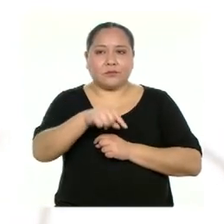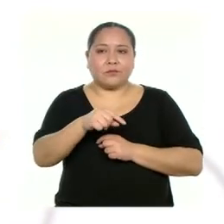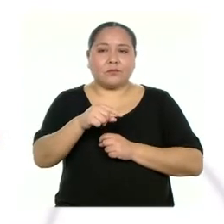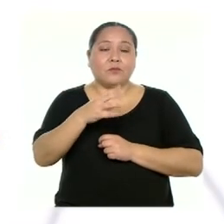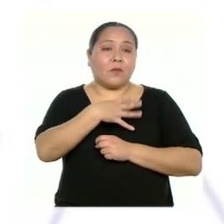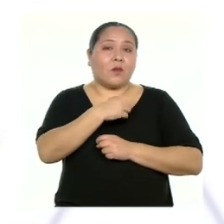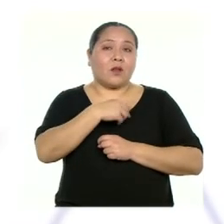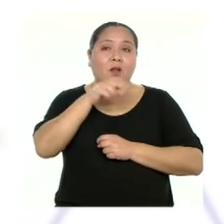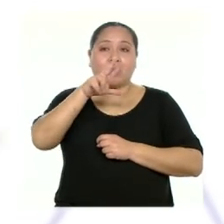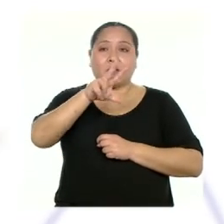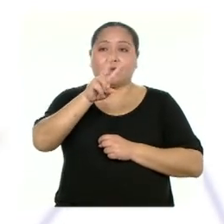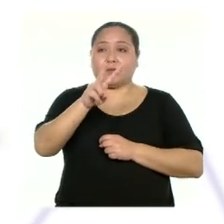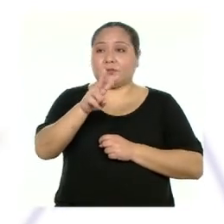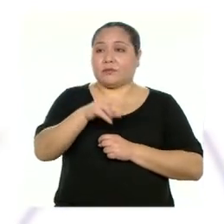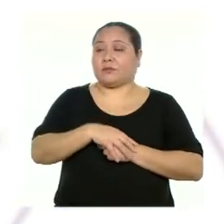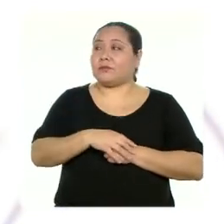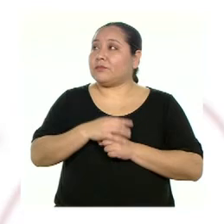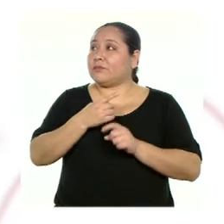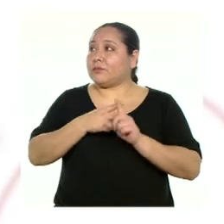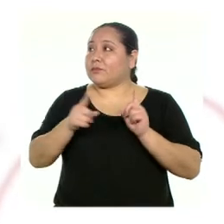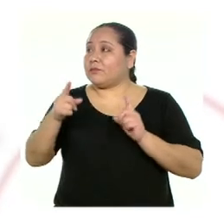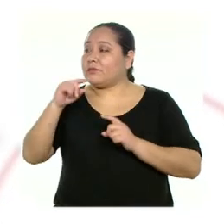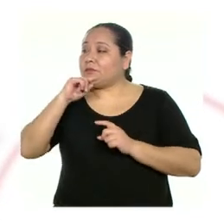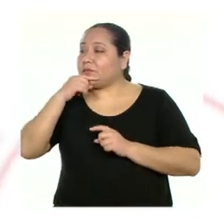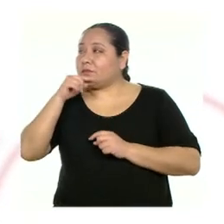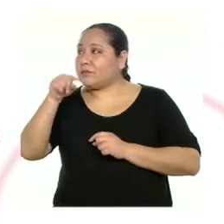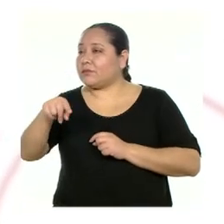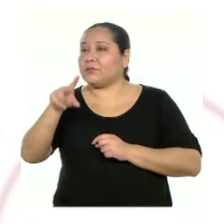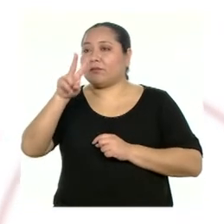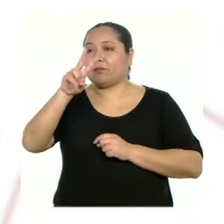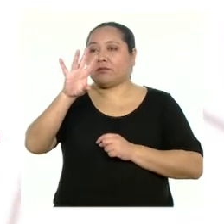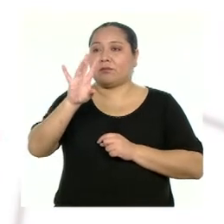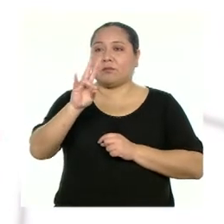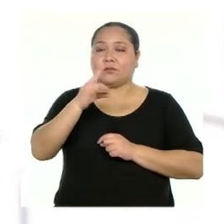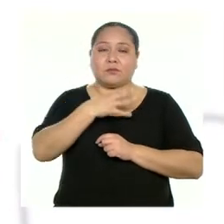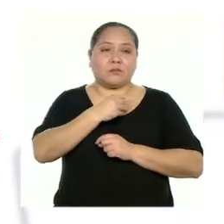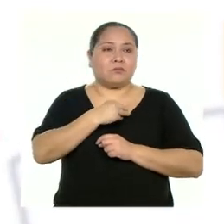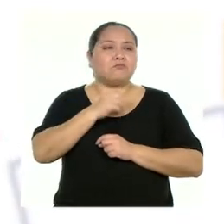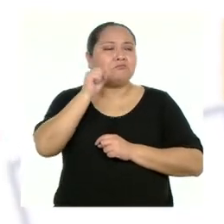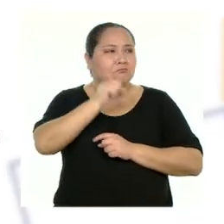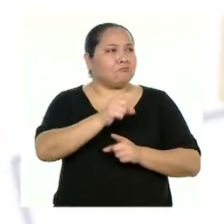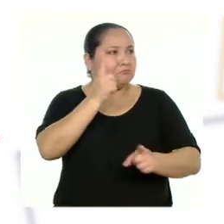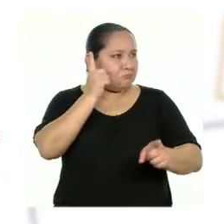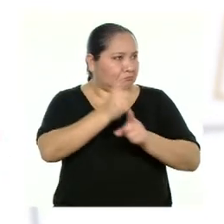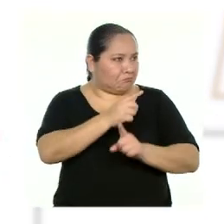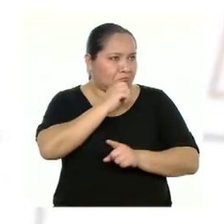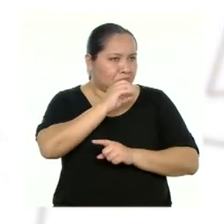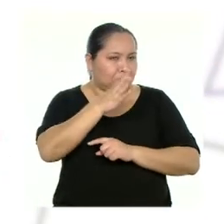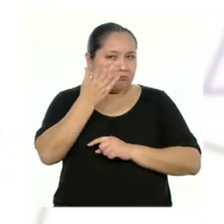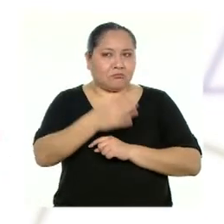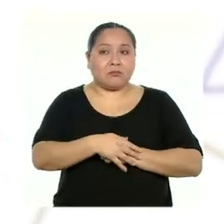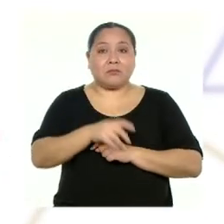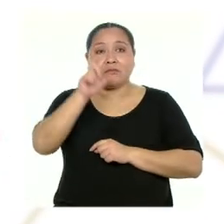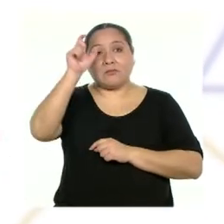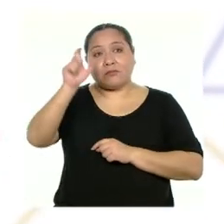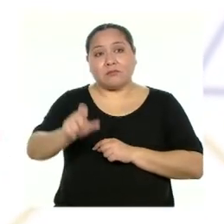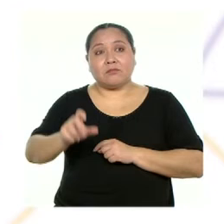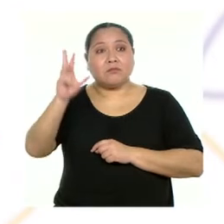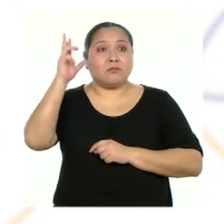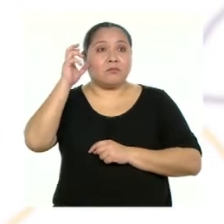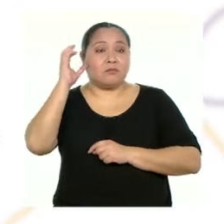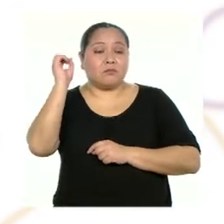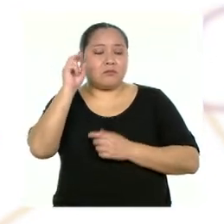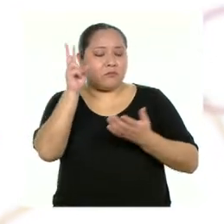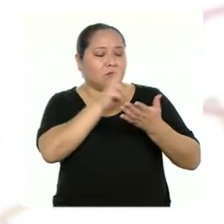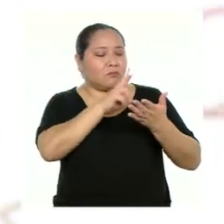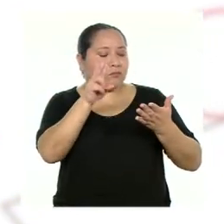32, mientras que la de género femenino fue 27 años. Está perfecto. La persona que escucha o lea tu información